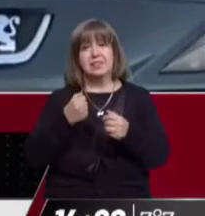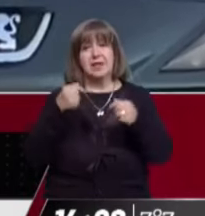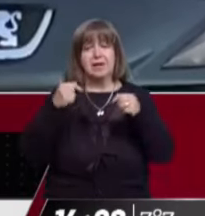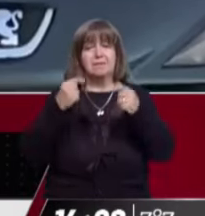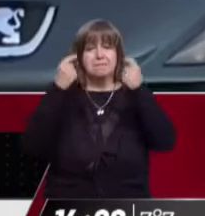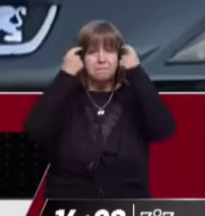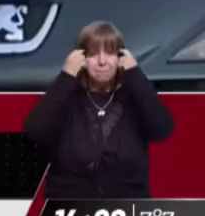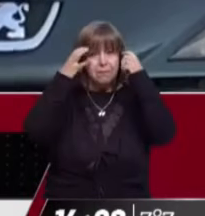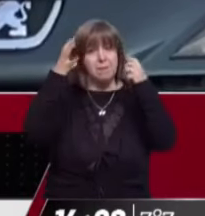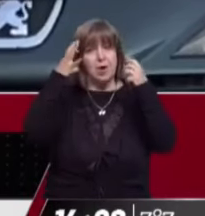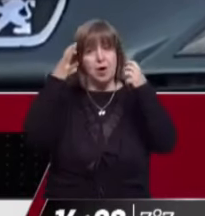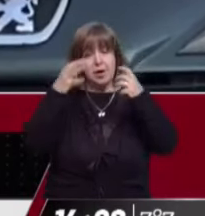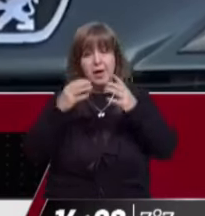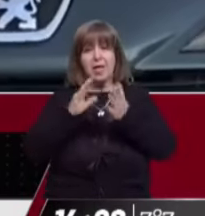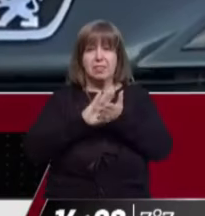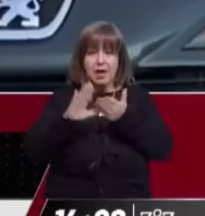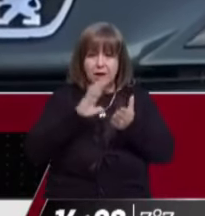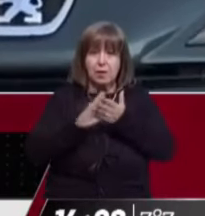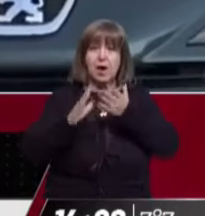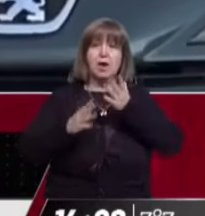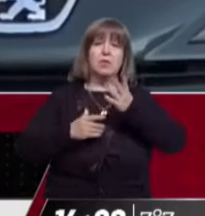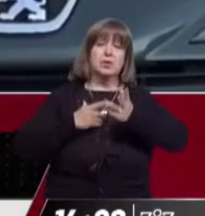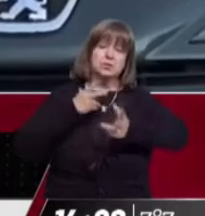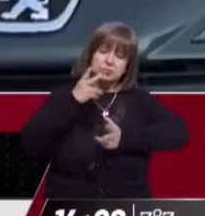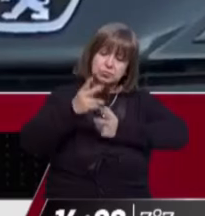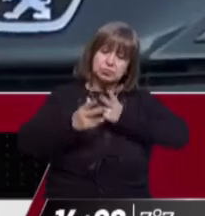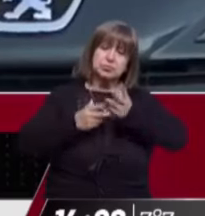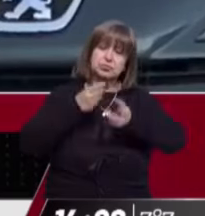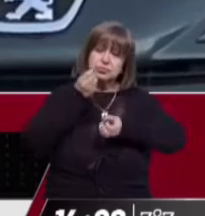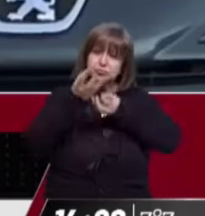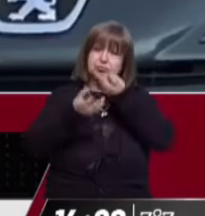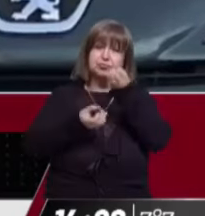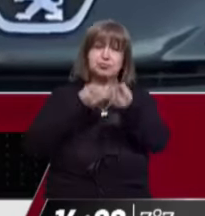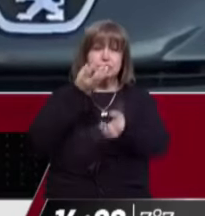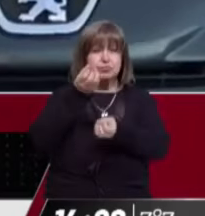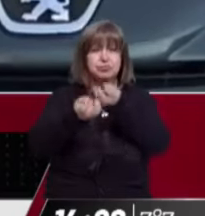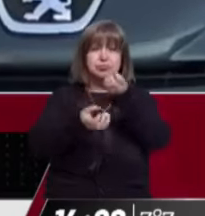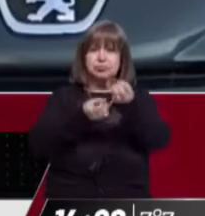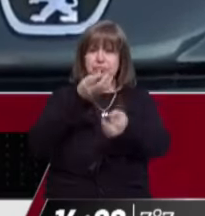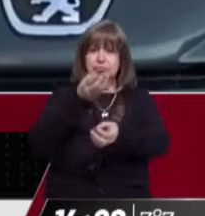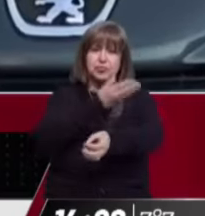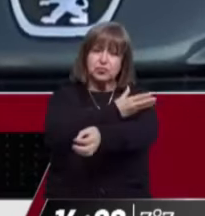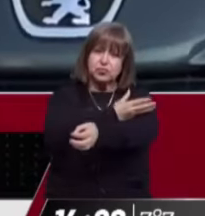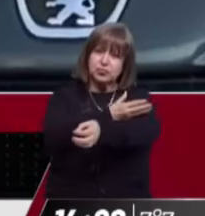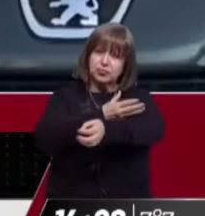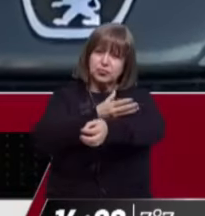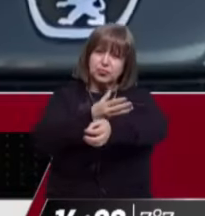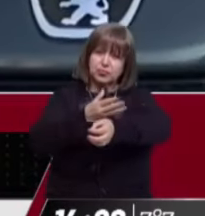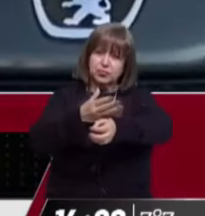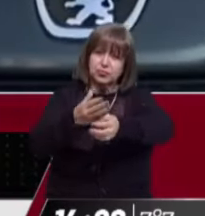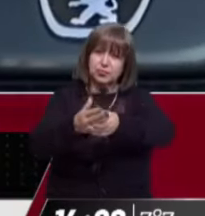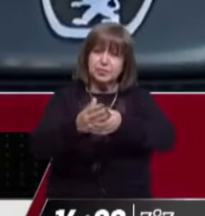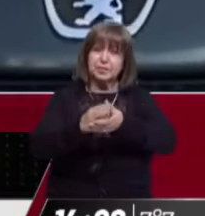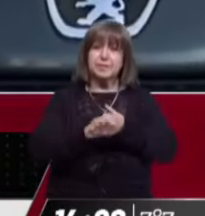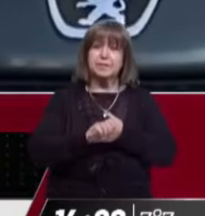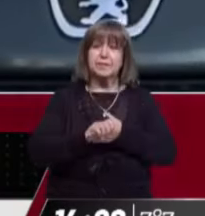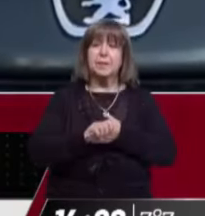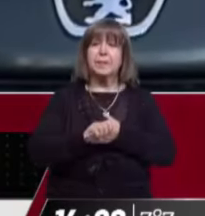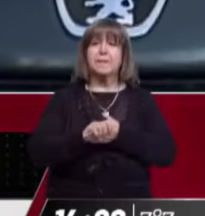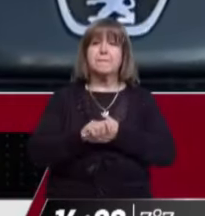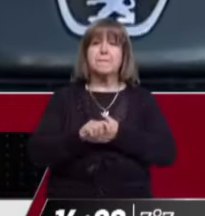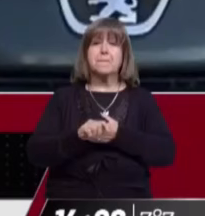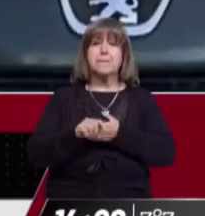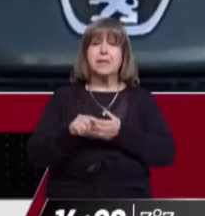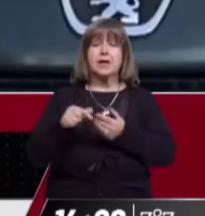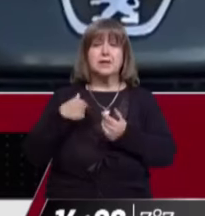y vamos a decir que ella es quien pidió hacer la ampliación de la declaración. ¿Sí? ¿Su clienta podría ser sometida a la pericia psiquiátrica y psicológica? Ya